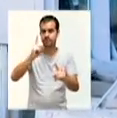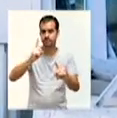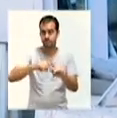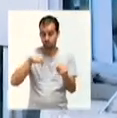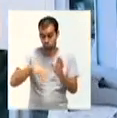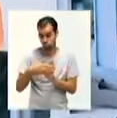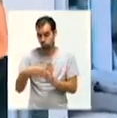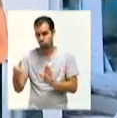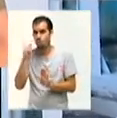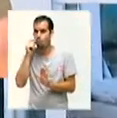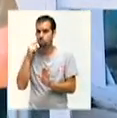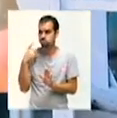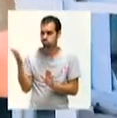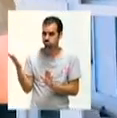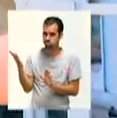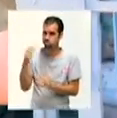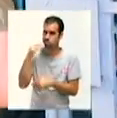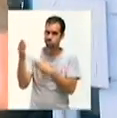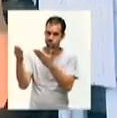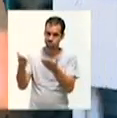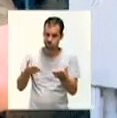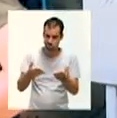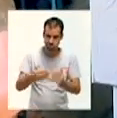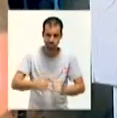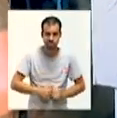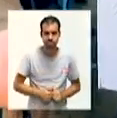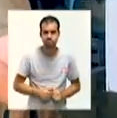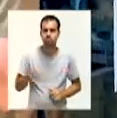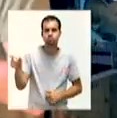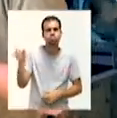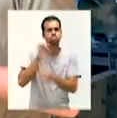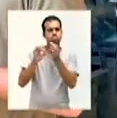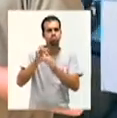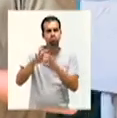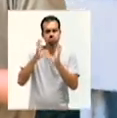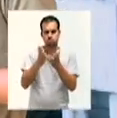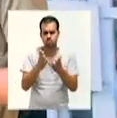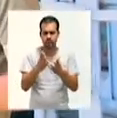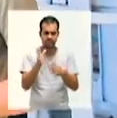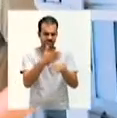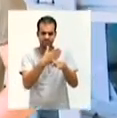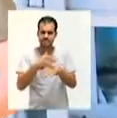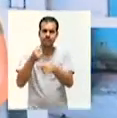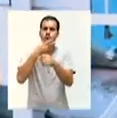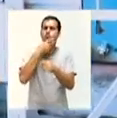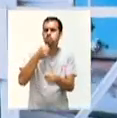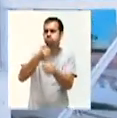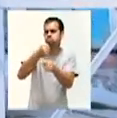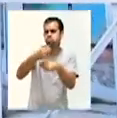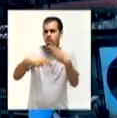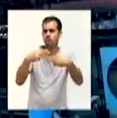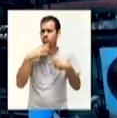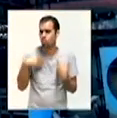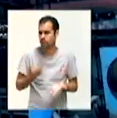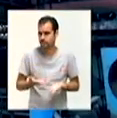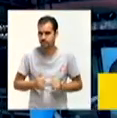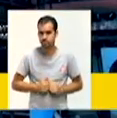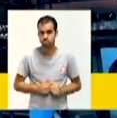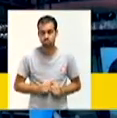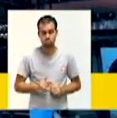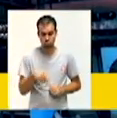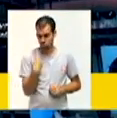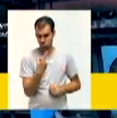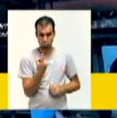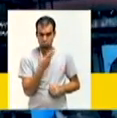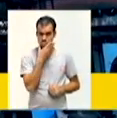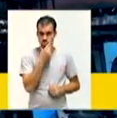el jefe de área de basculador y molino. Bienvenido a nuestro espacio y coméntame un poco sobre el universo juvenil de esta empresa. Nos hemos desempeñado